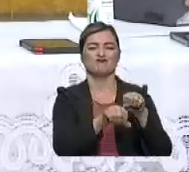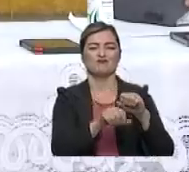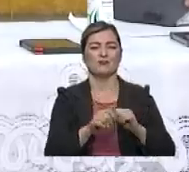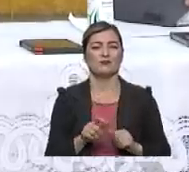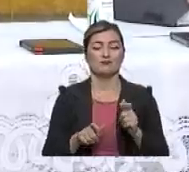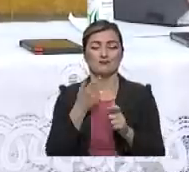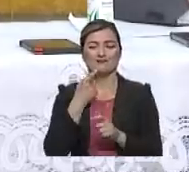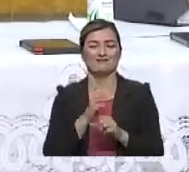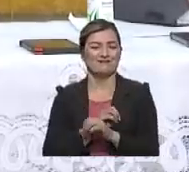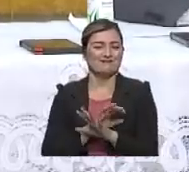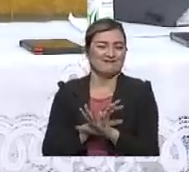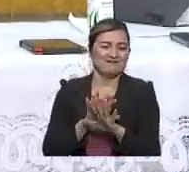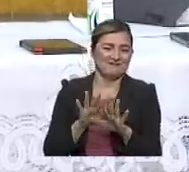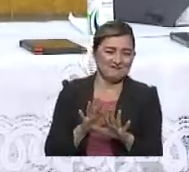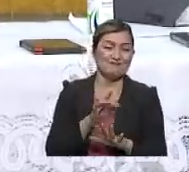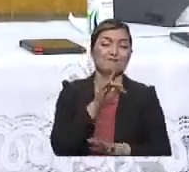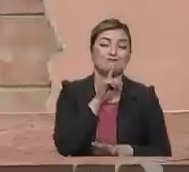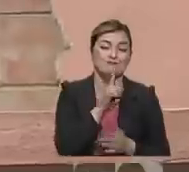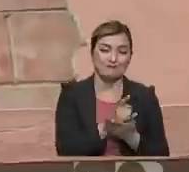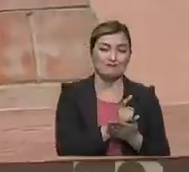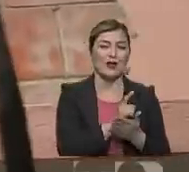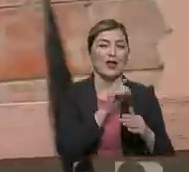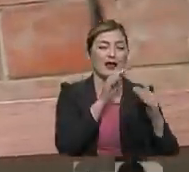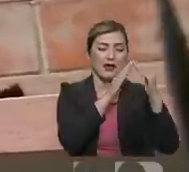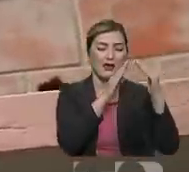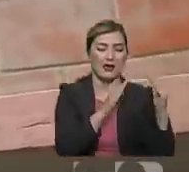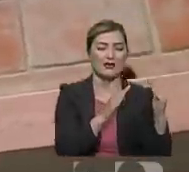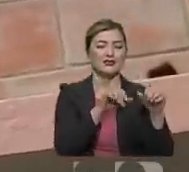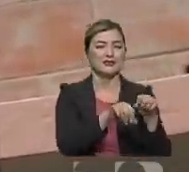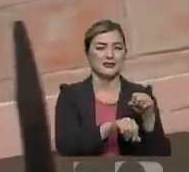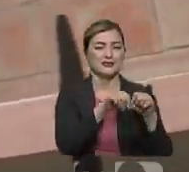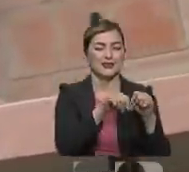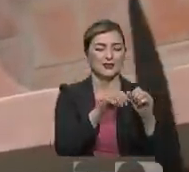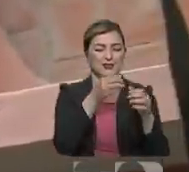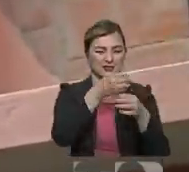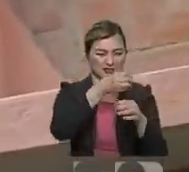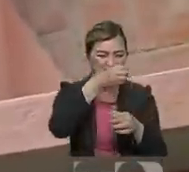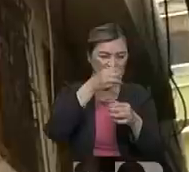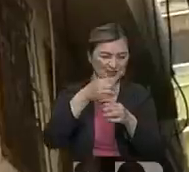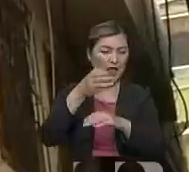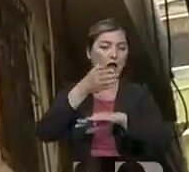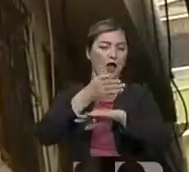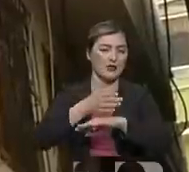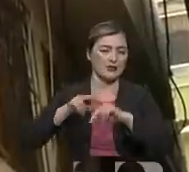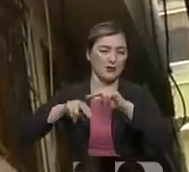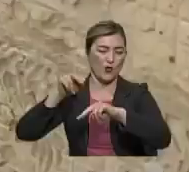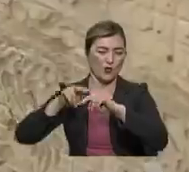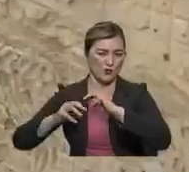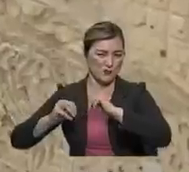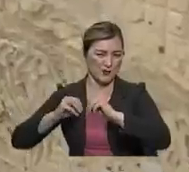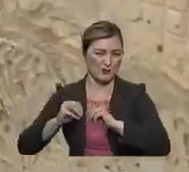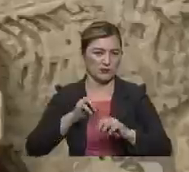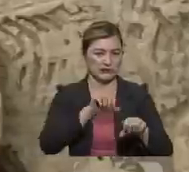los moradores aclaran que si bien existían casas que ya tenían daños en mampostería previo a los trabajos de construcción, estas no tenían